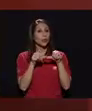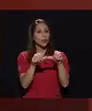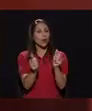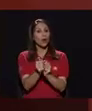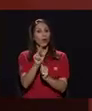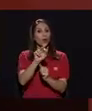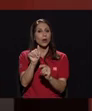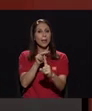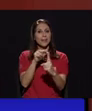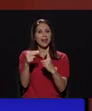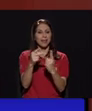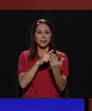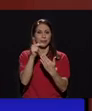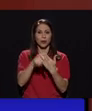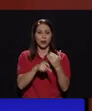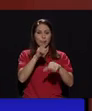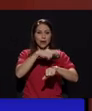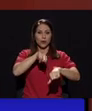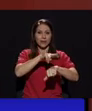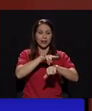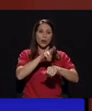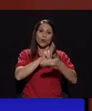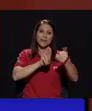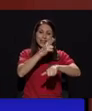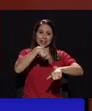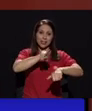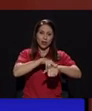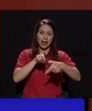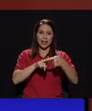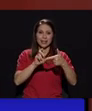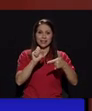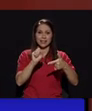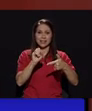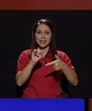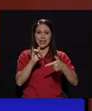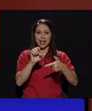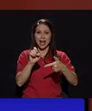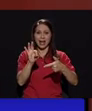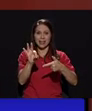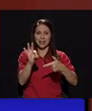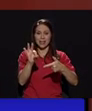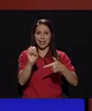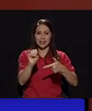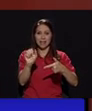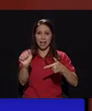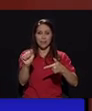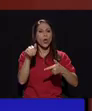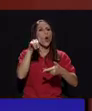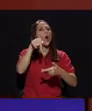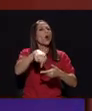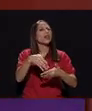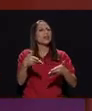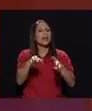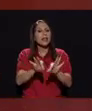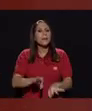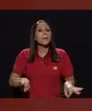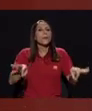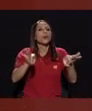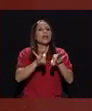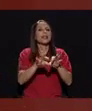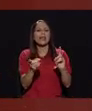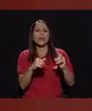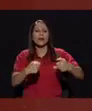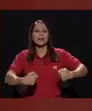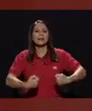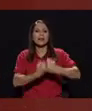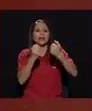Regresa usted a Una Mirada, el programa de la Universidad Nacional y del SINAR S.A. Hoy sobre la importancia, los retos en la preservación y en